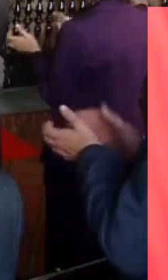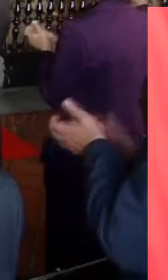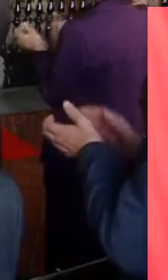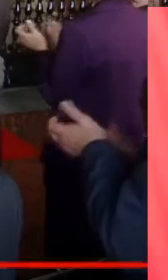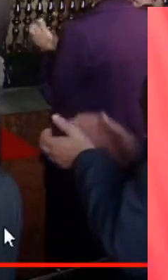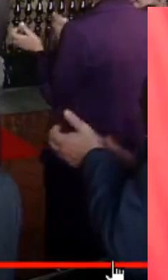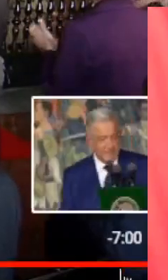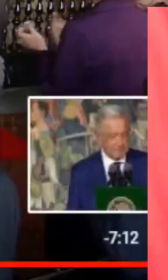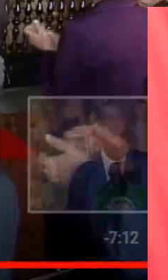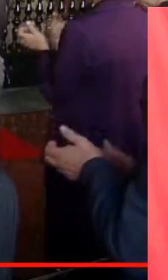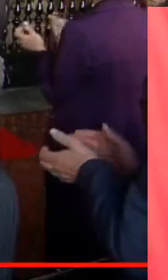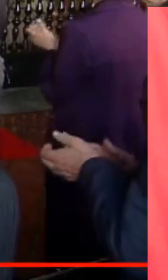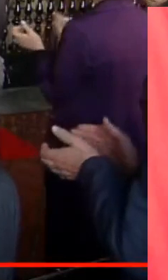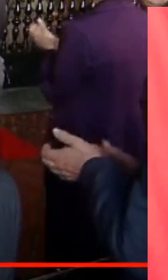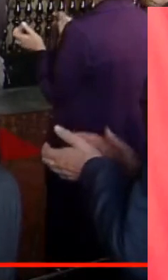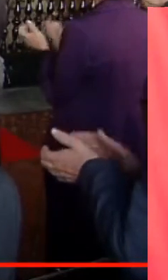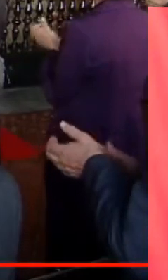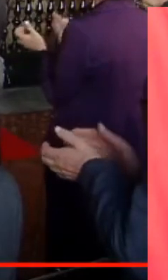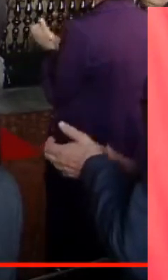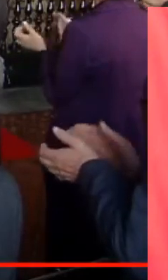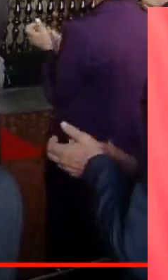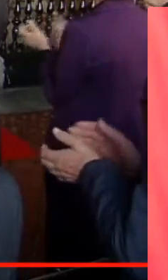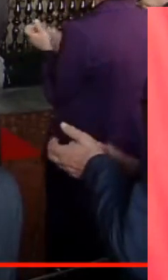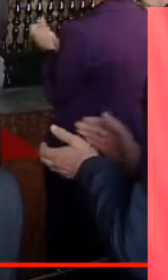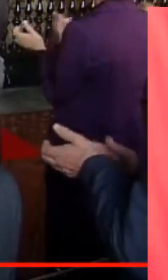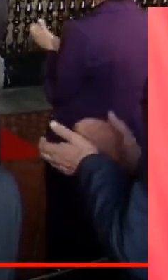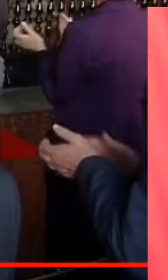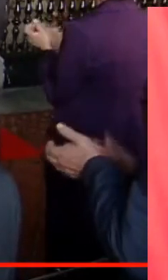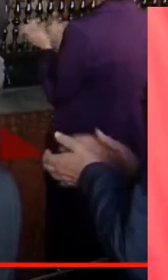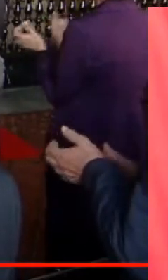yendo, adiós a la chingada todos,